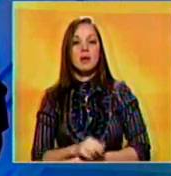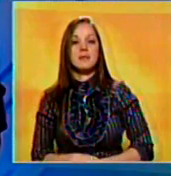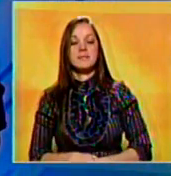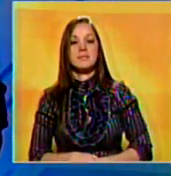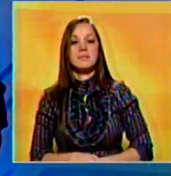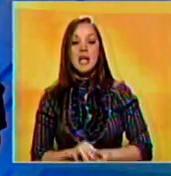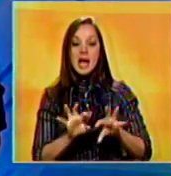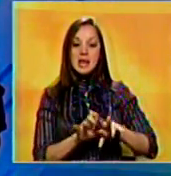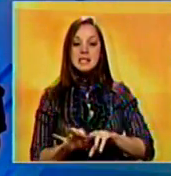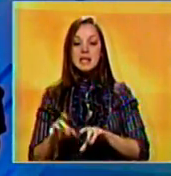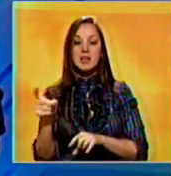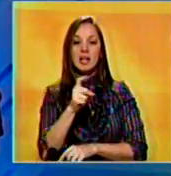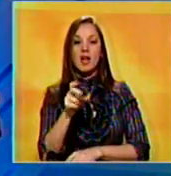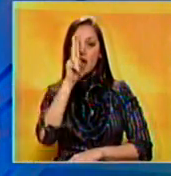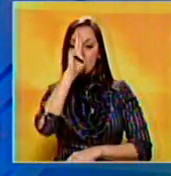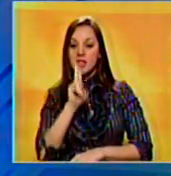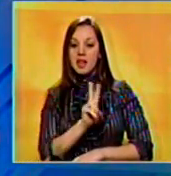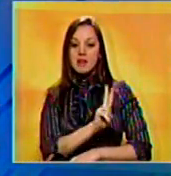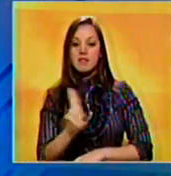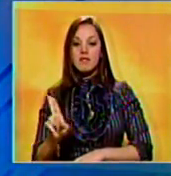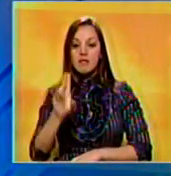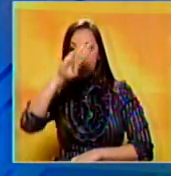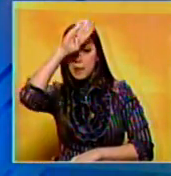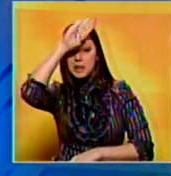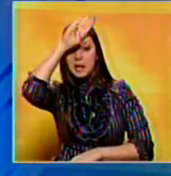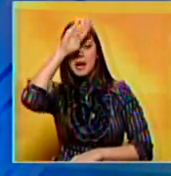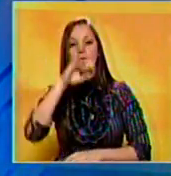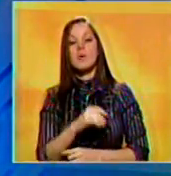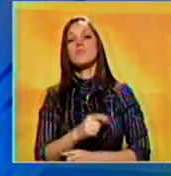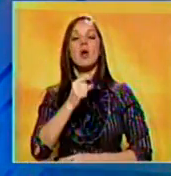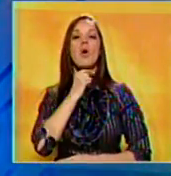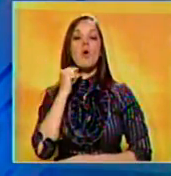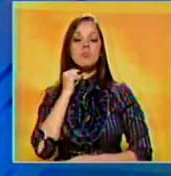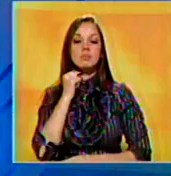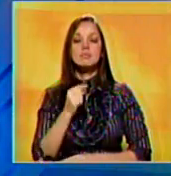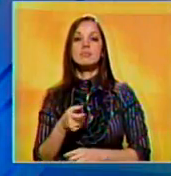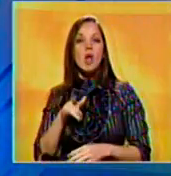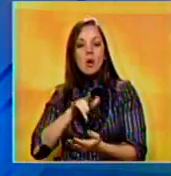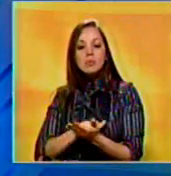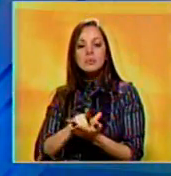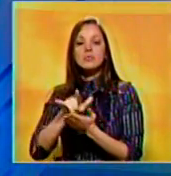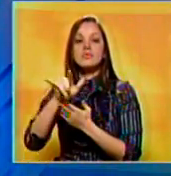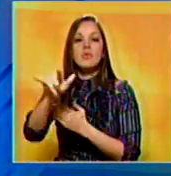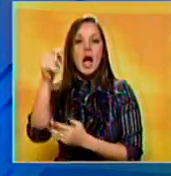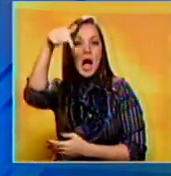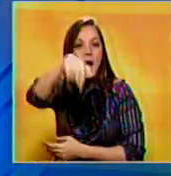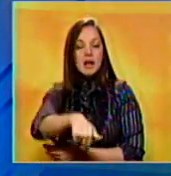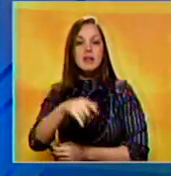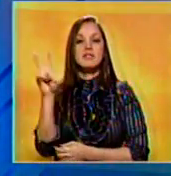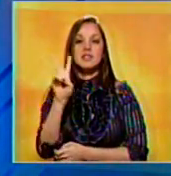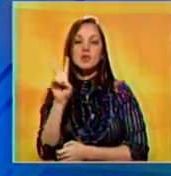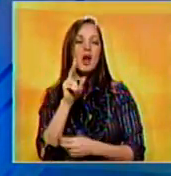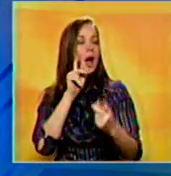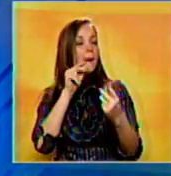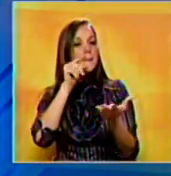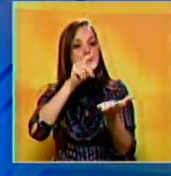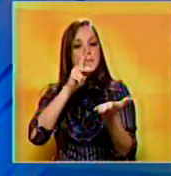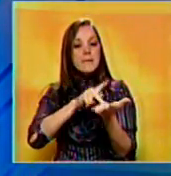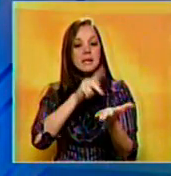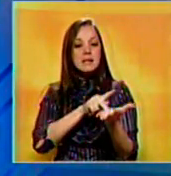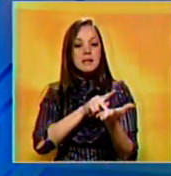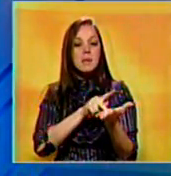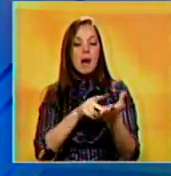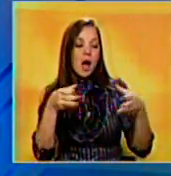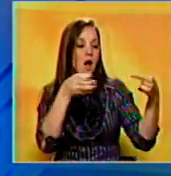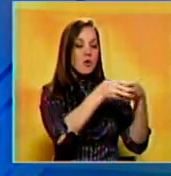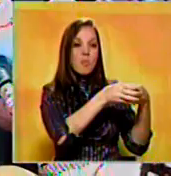el secretario de estado del Vaticano el cardenal italiano Pietro parolin viajará Próximamente a Venezuela para participar en las conversaciones entre el gobierno